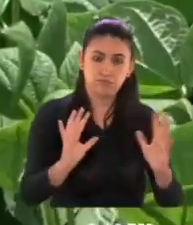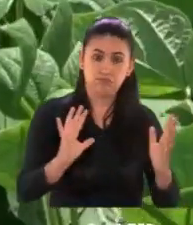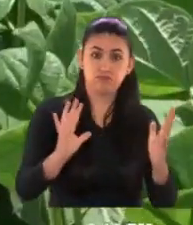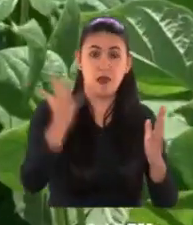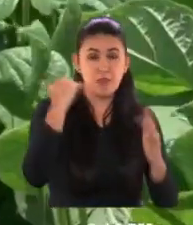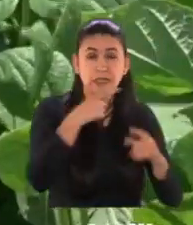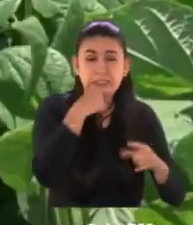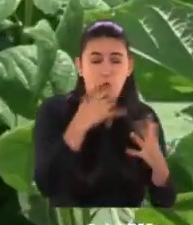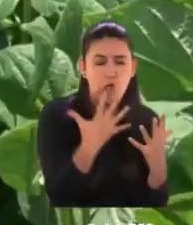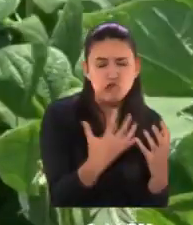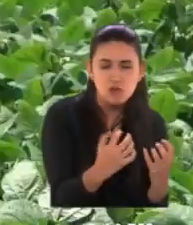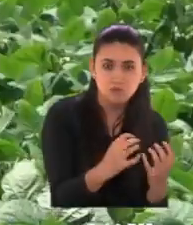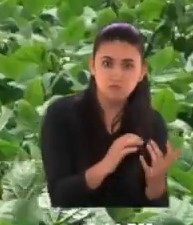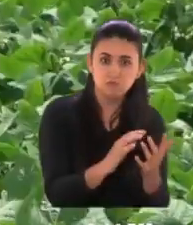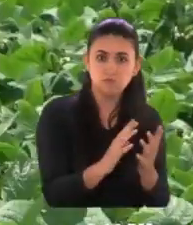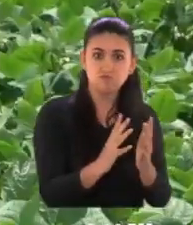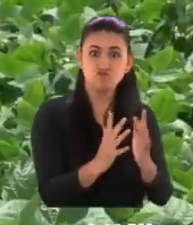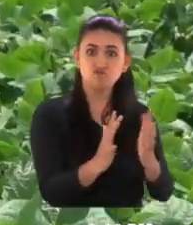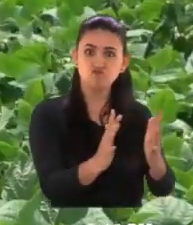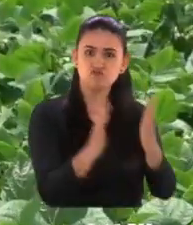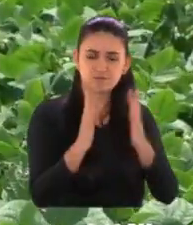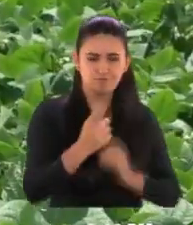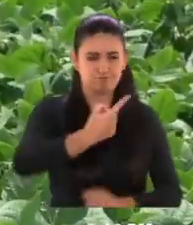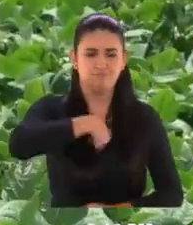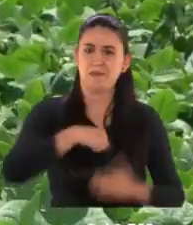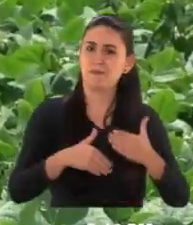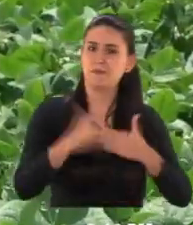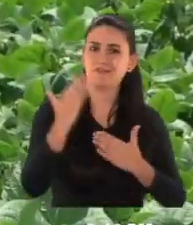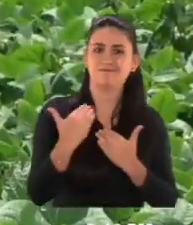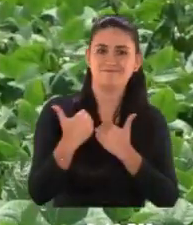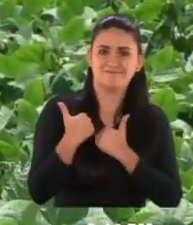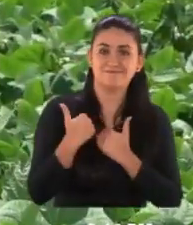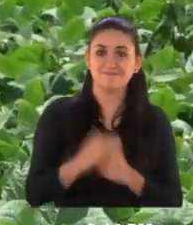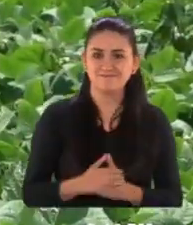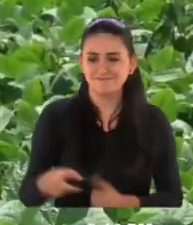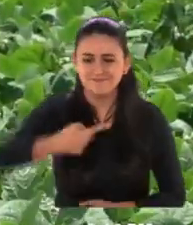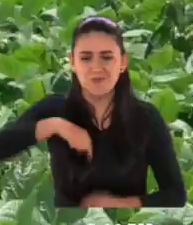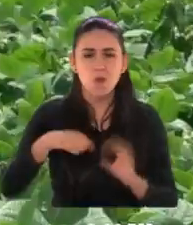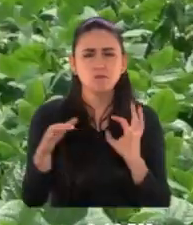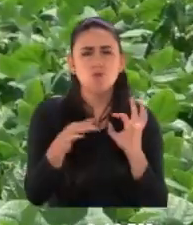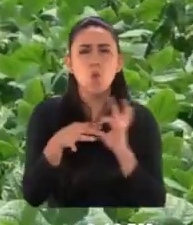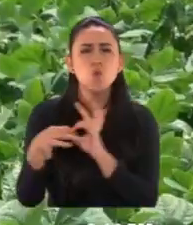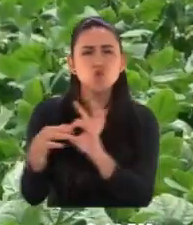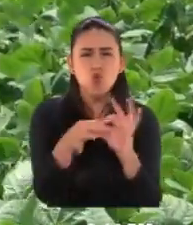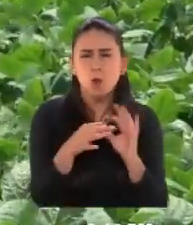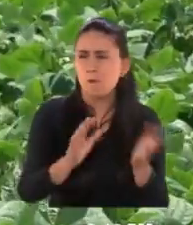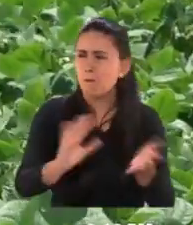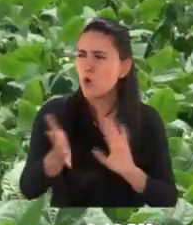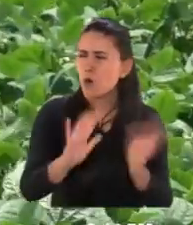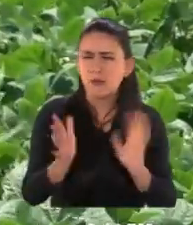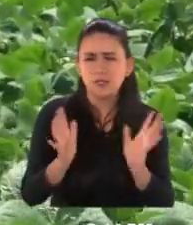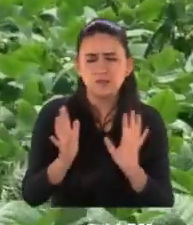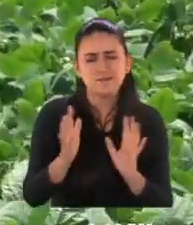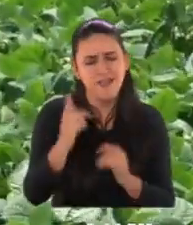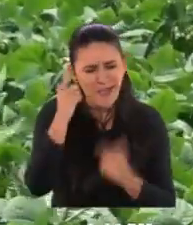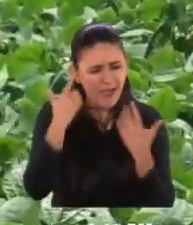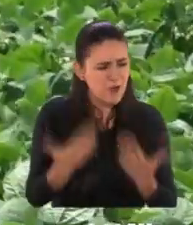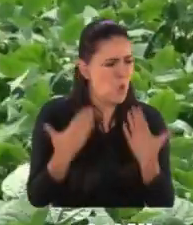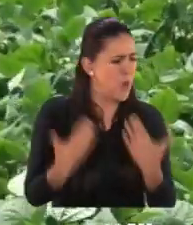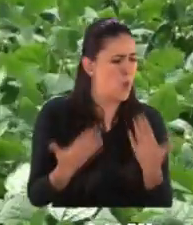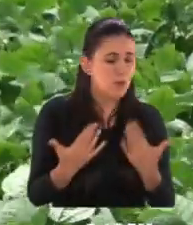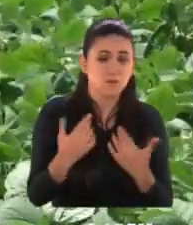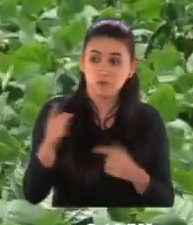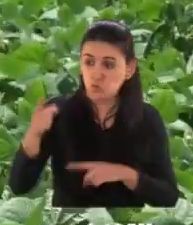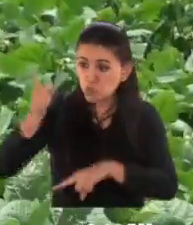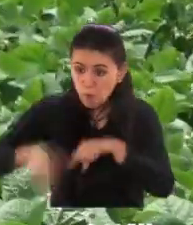fértil colaboramos todas o sea que es como una unión cuando tenemos por lo menos tenemos que hacer algo si una